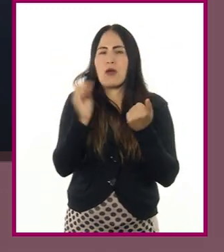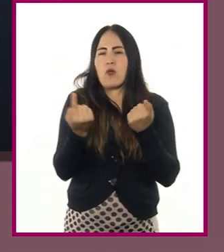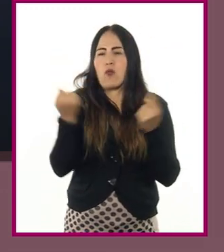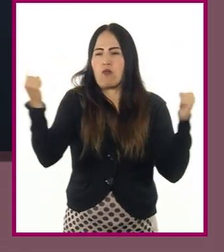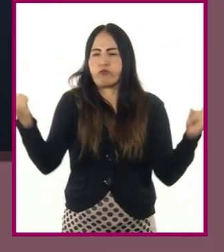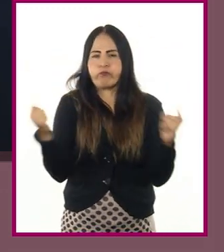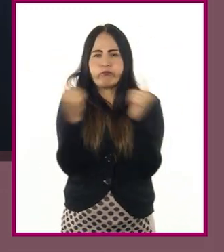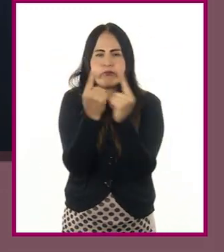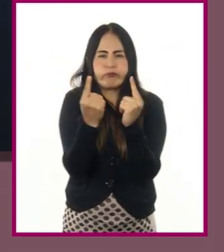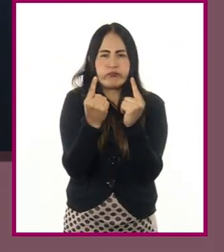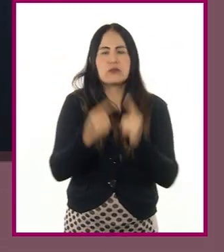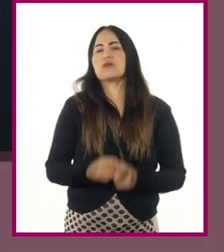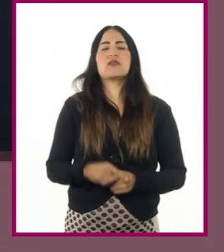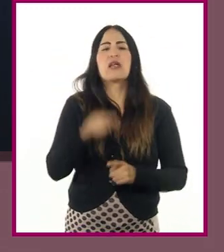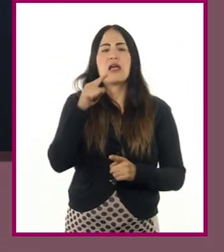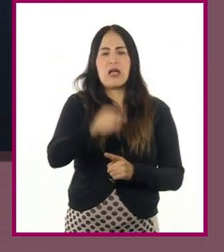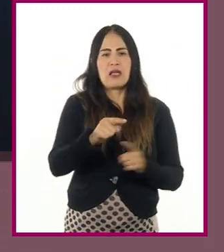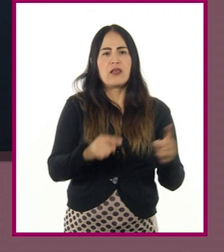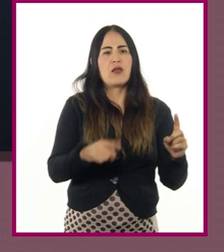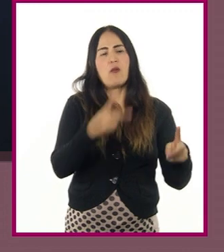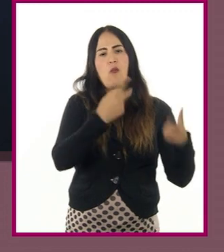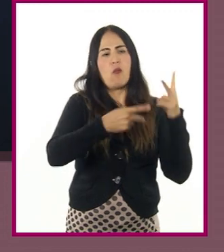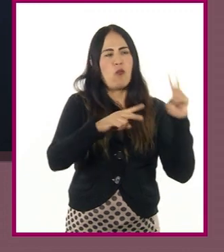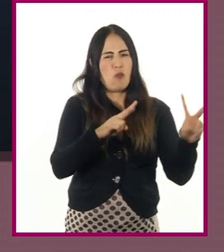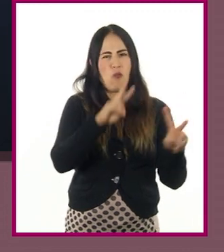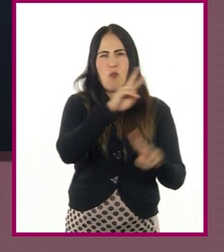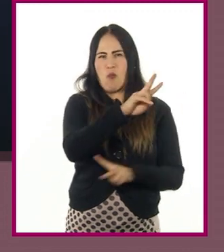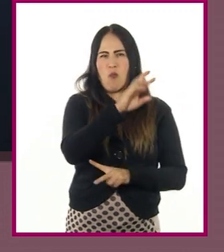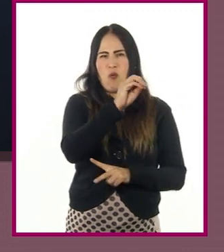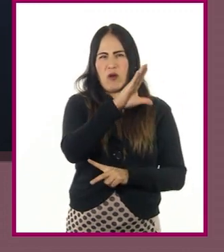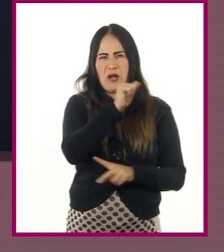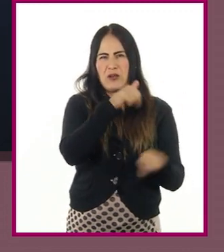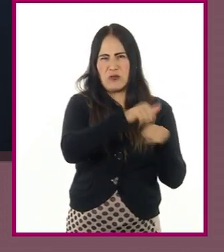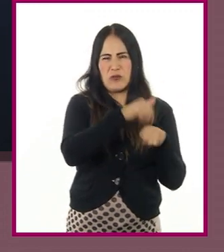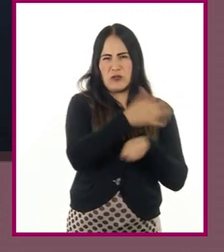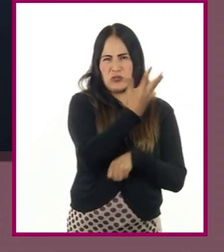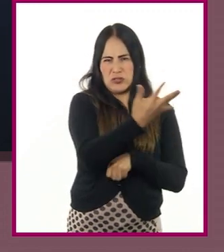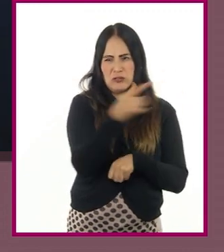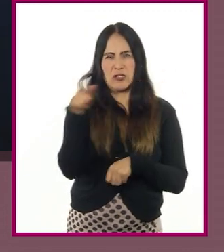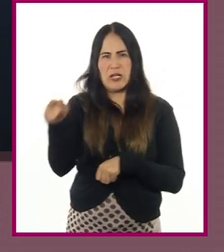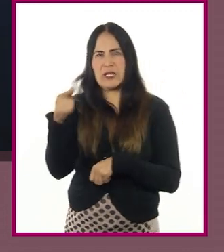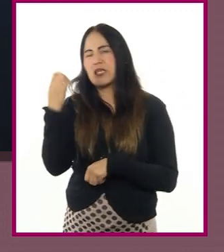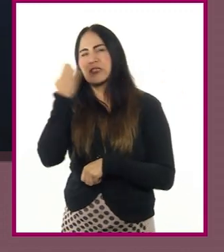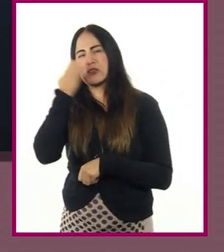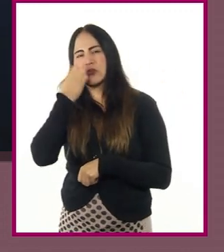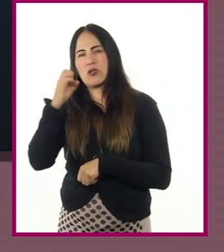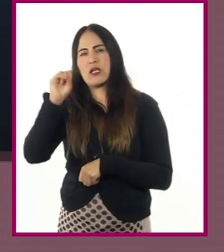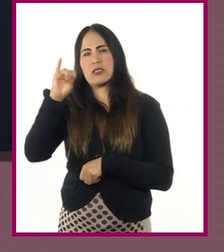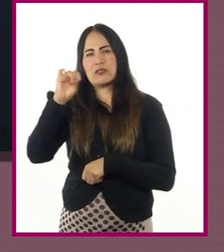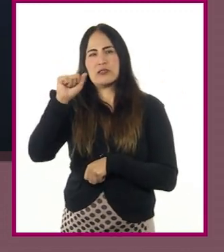Fueron los de la Boca y apedrearon la Isaac Ochoa.